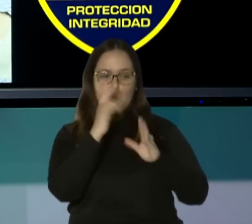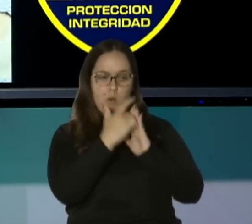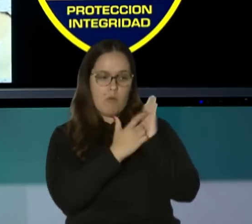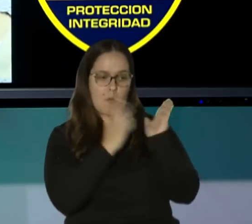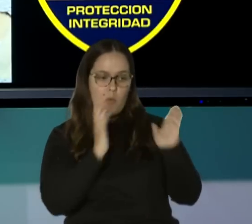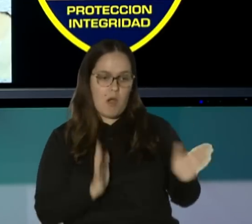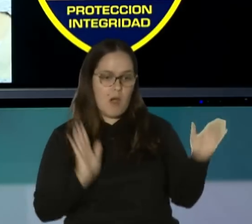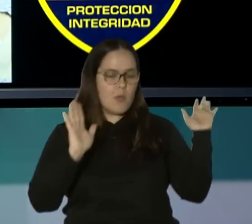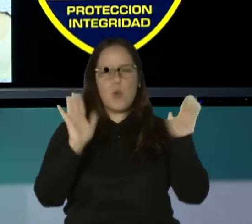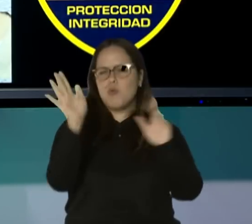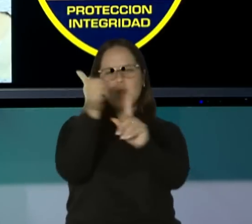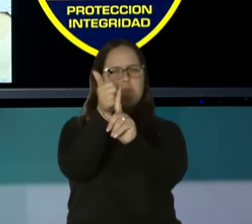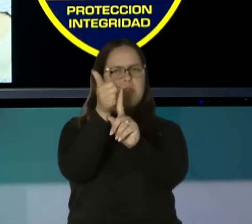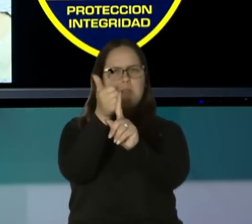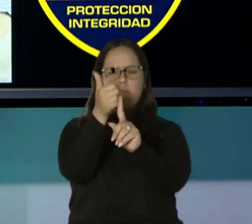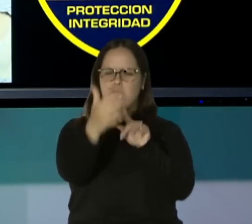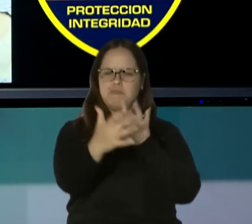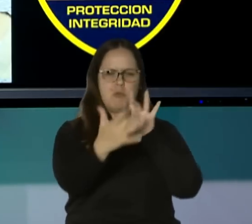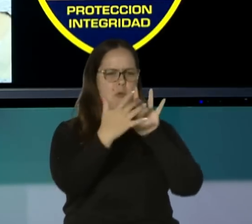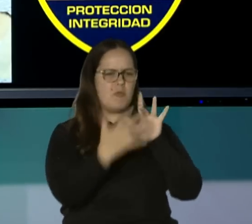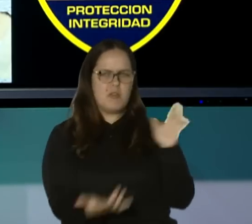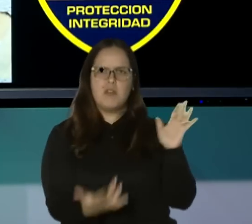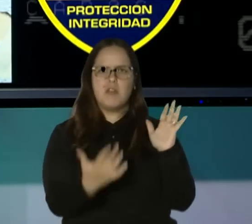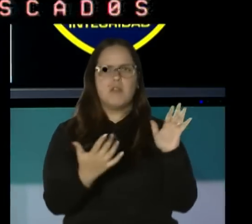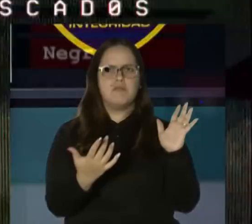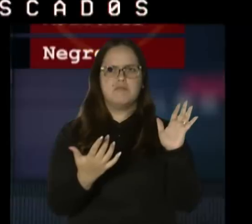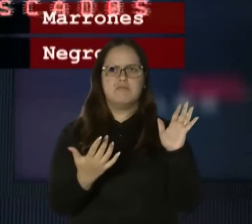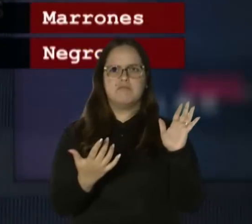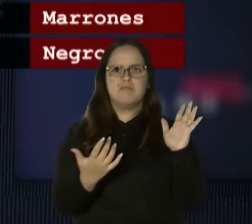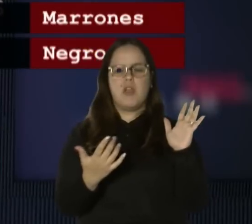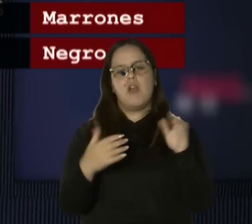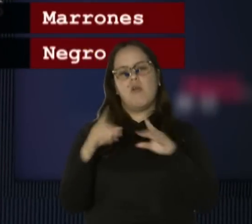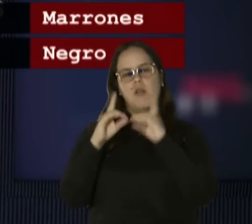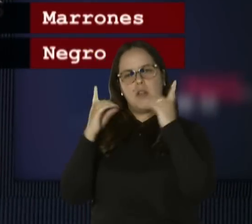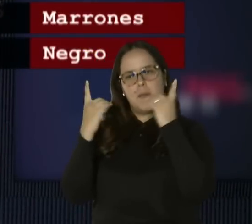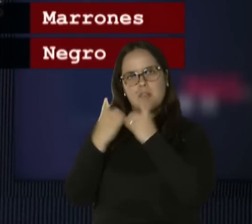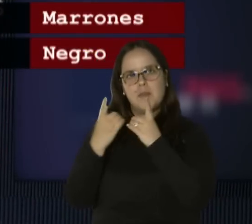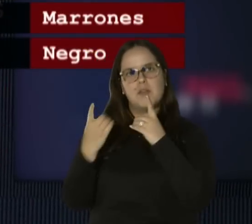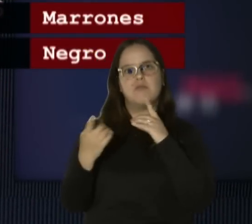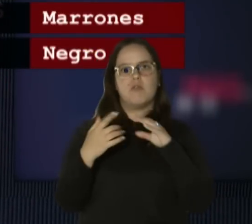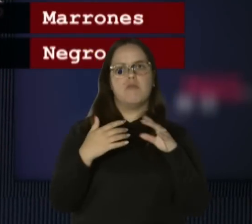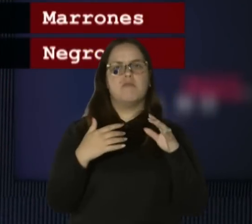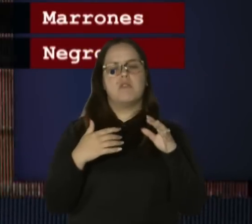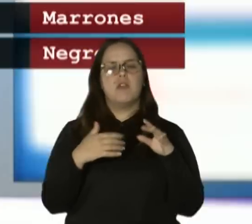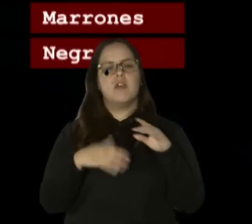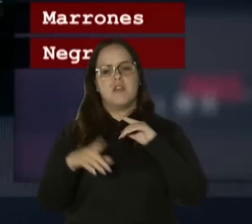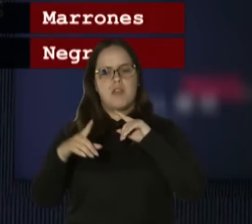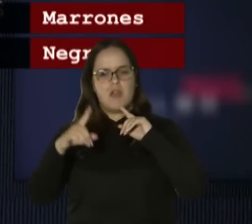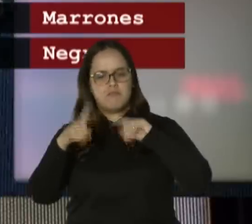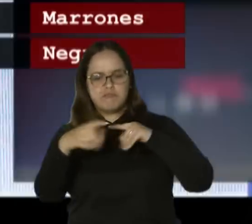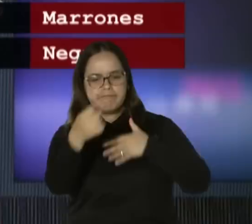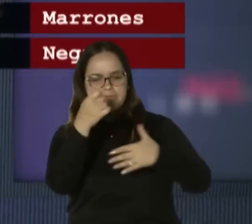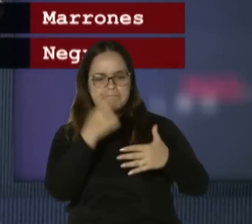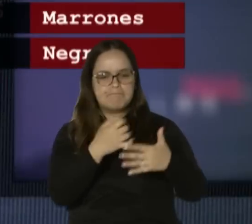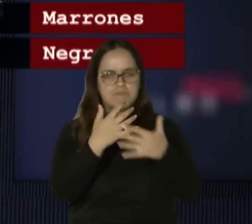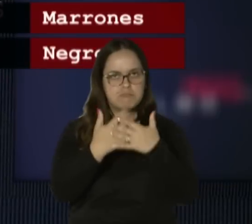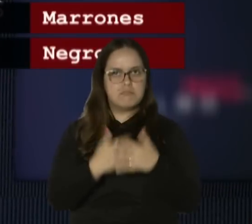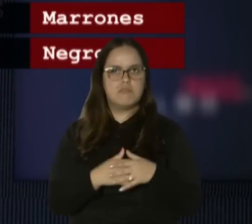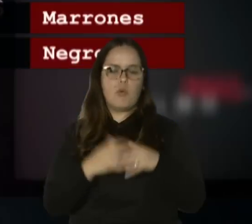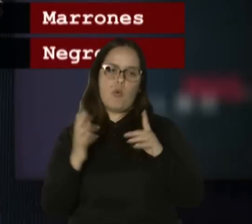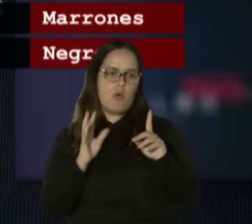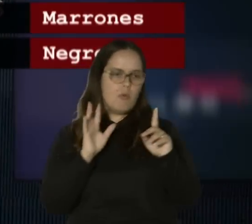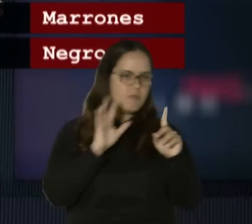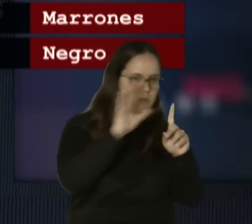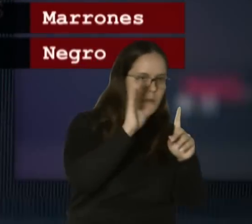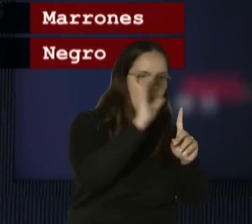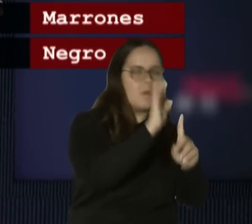¿verdad? O tú mismo y comunícate con la División de Arrestos Especiales y Extradiciones para que cumpla por lo que ha pasado. Y